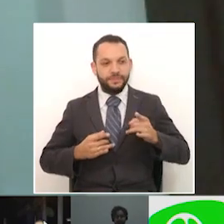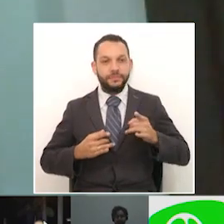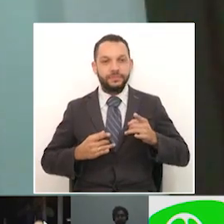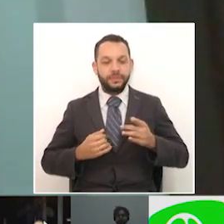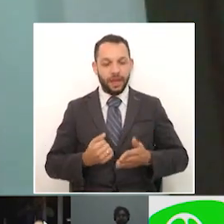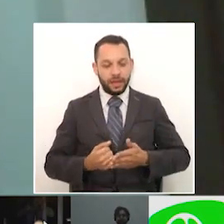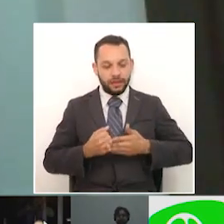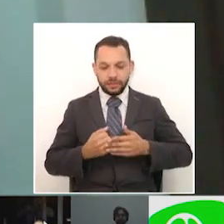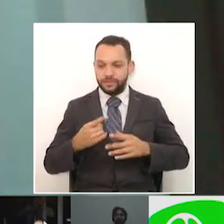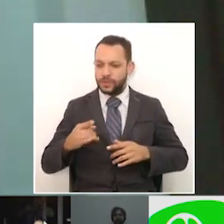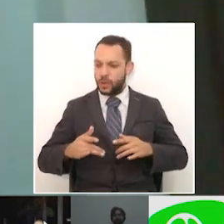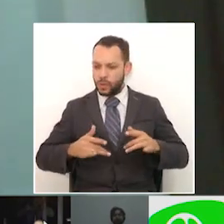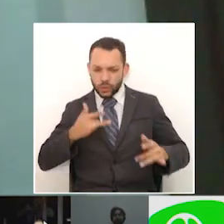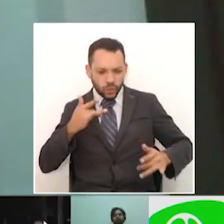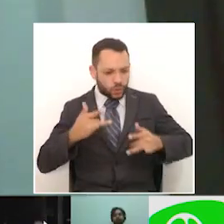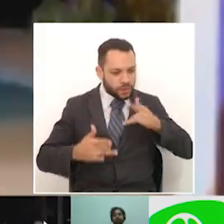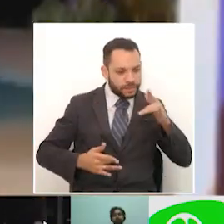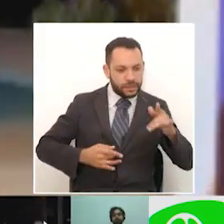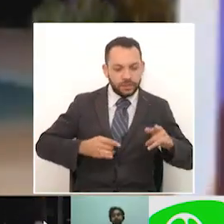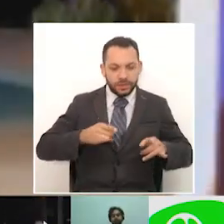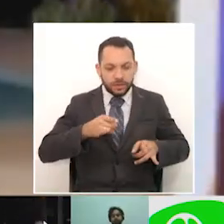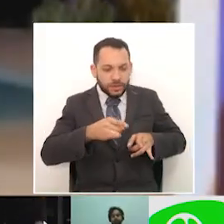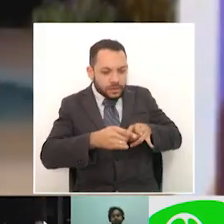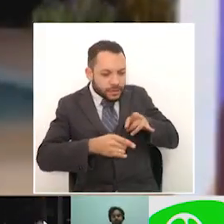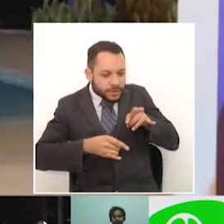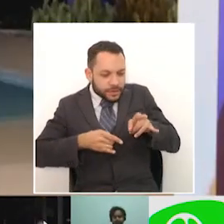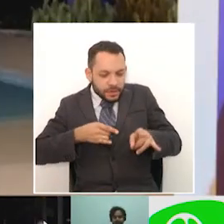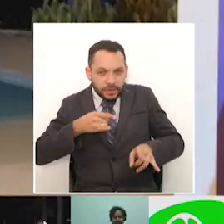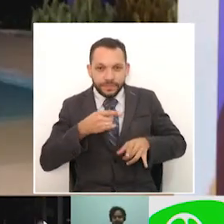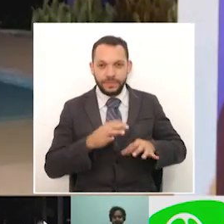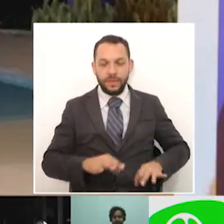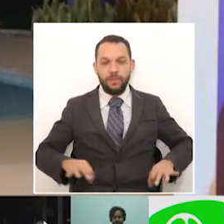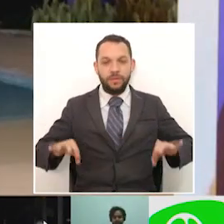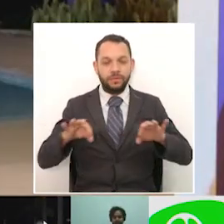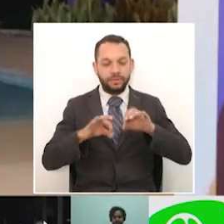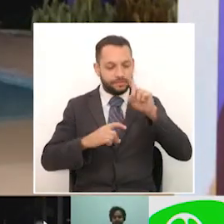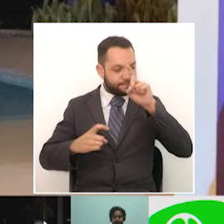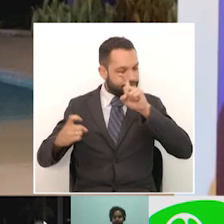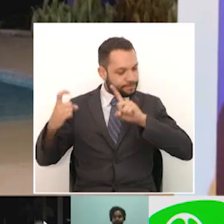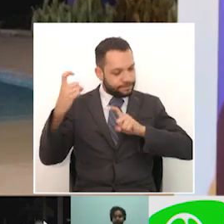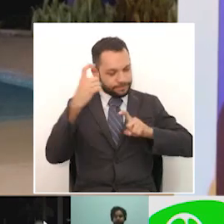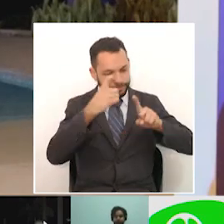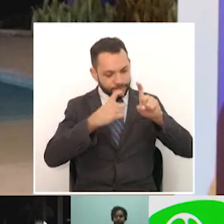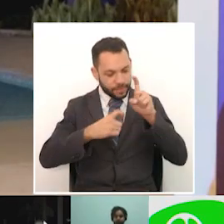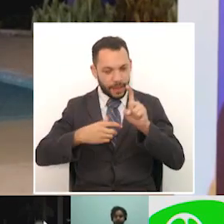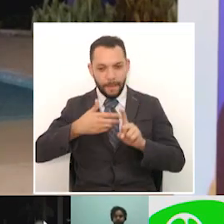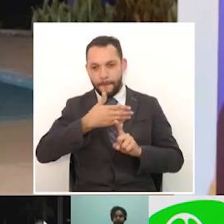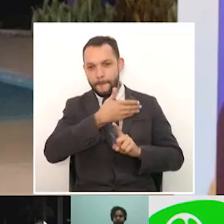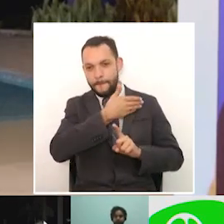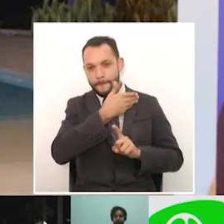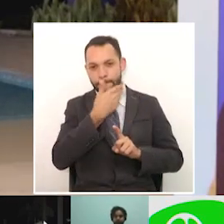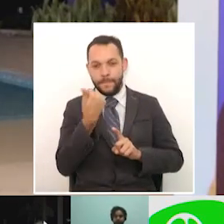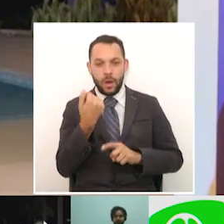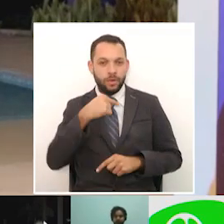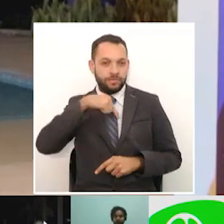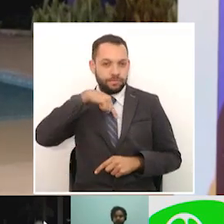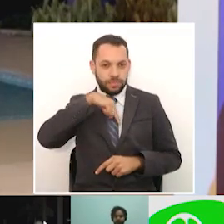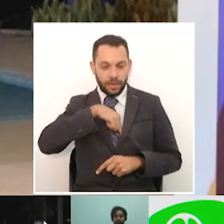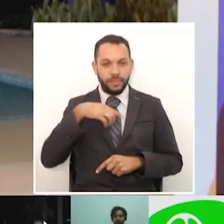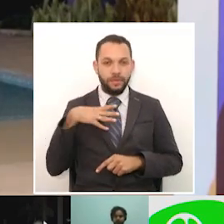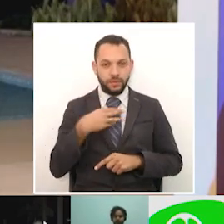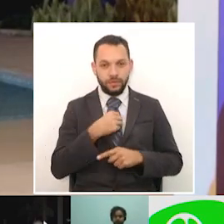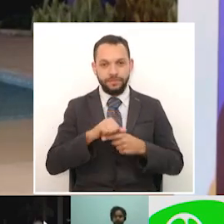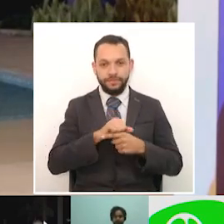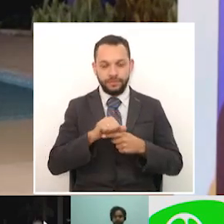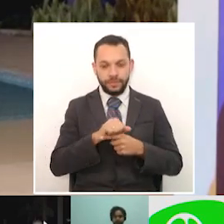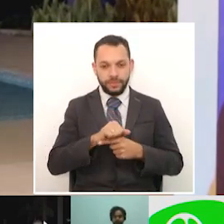nos persiguen constantemente puedan ser filtradas y definitivamente mejoradas desde nuestro ser. Recuerden que debemos trabajar desde